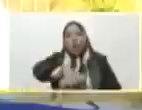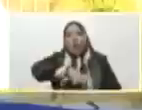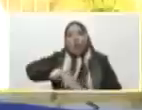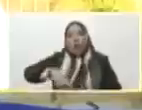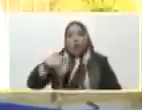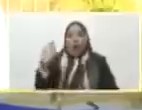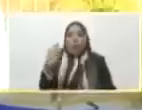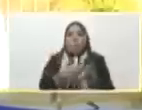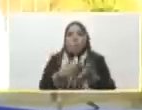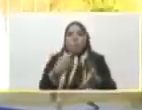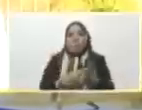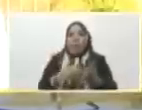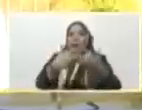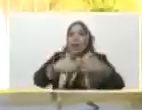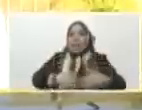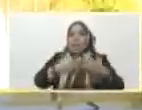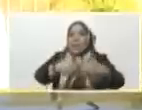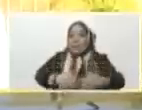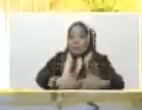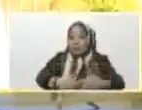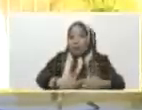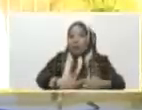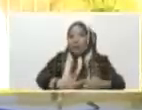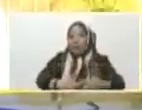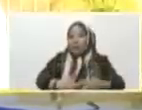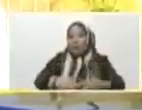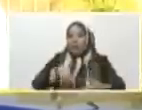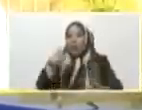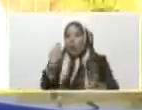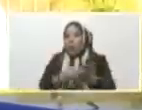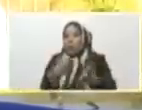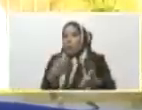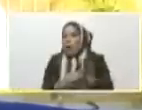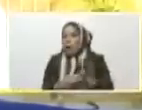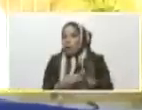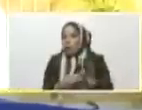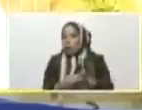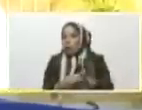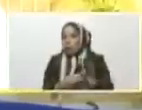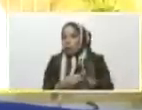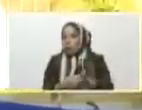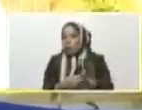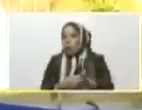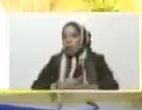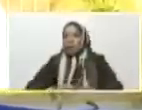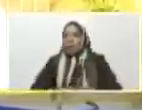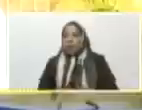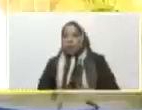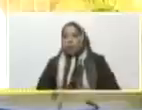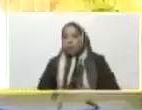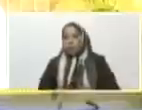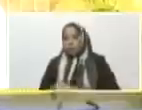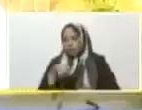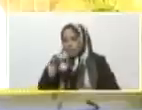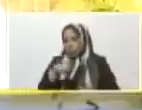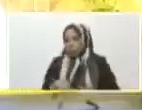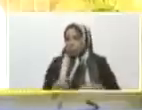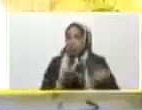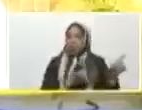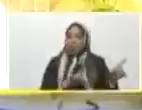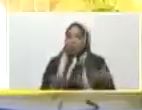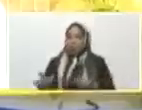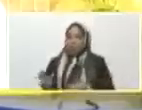alquilársela por un pago allí yo he pedido que este caso sea llevado